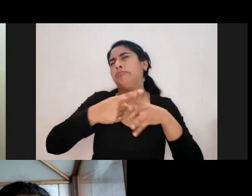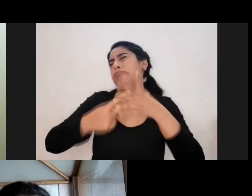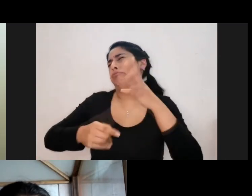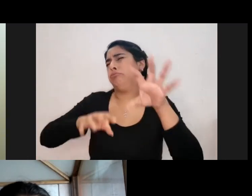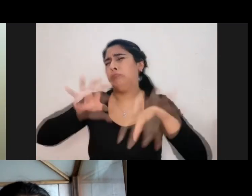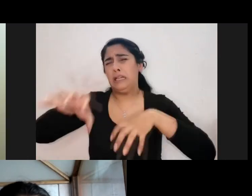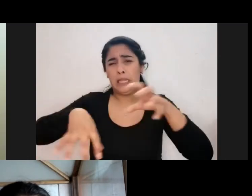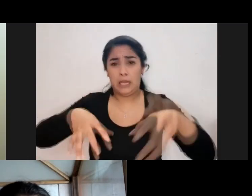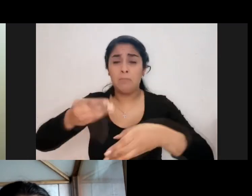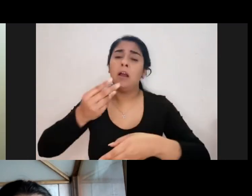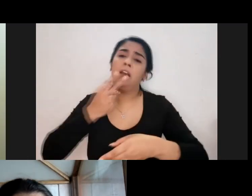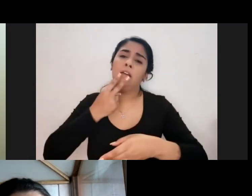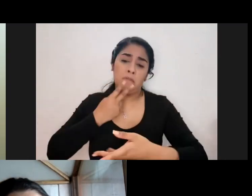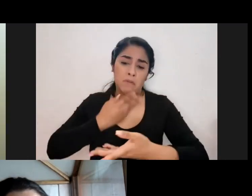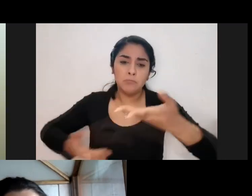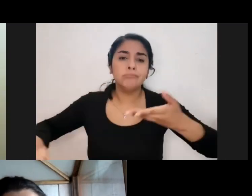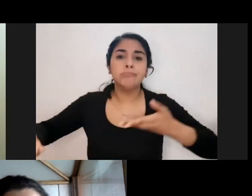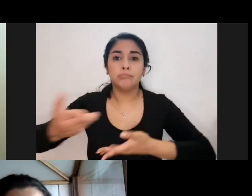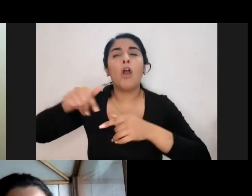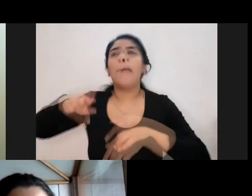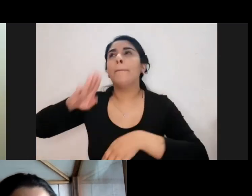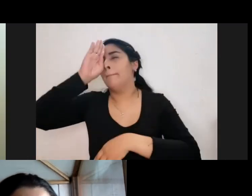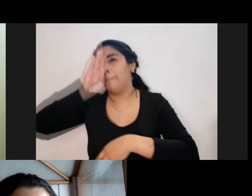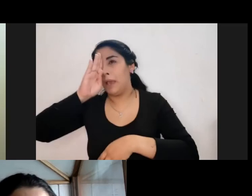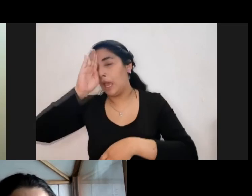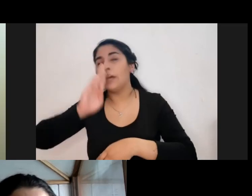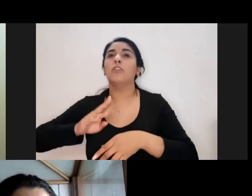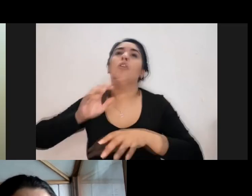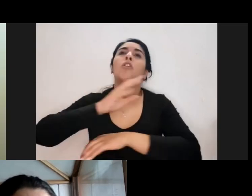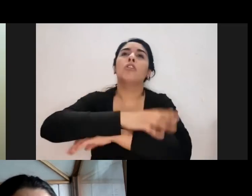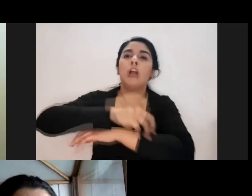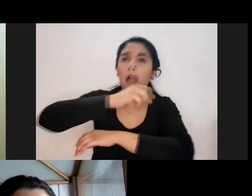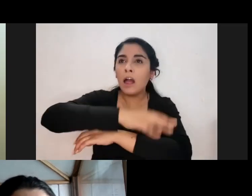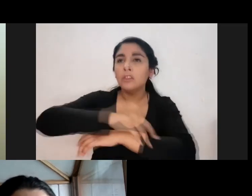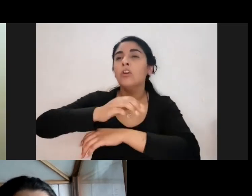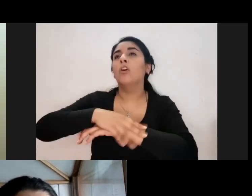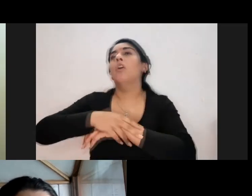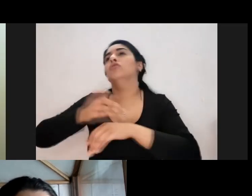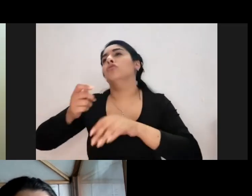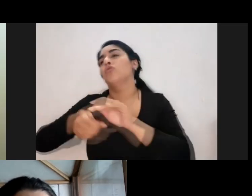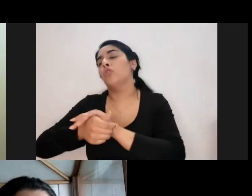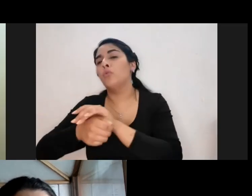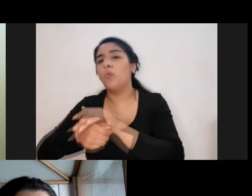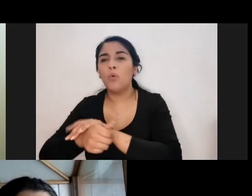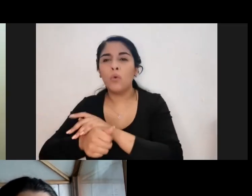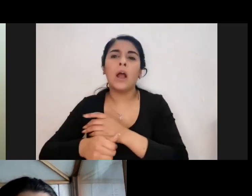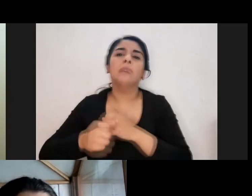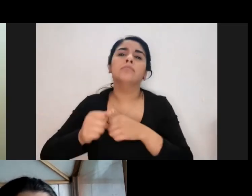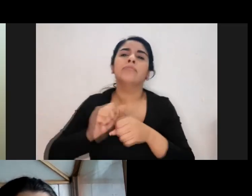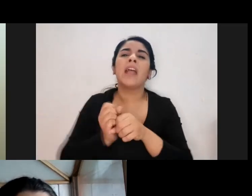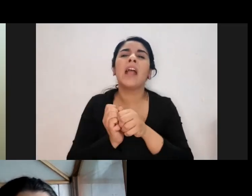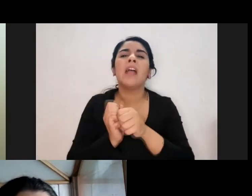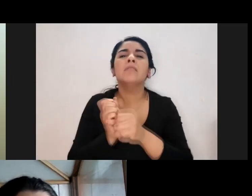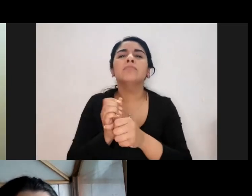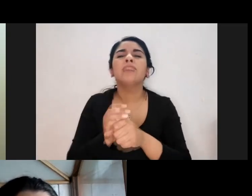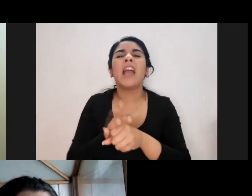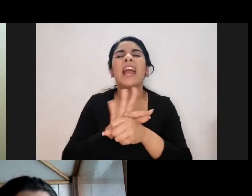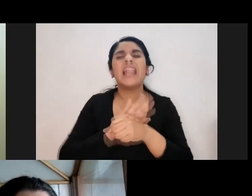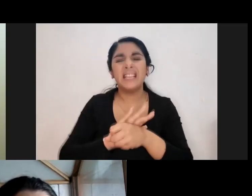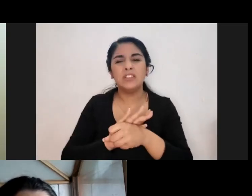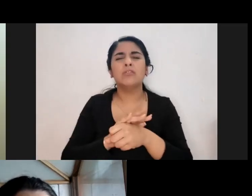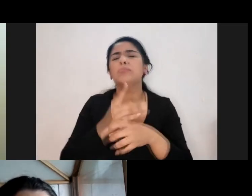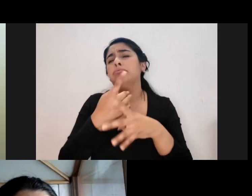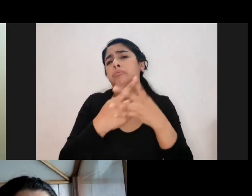tenemos gatos, tenemos tortugas, hoy día tenemos hurones, erizos de tierra, etcétera, que ellos tienen su propia microbiota, ¿sí? Y